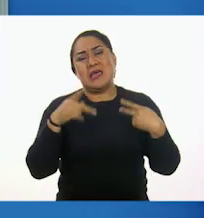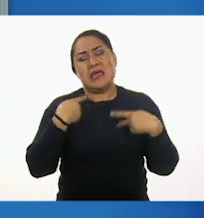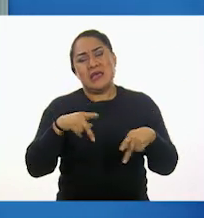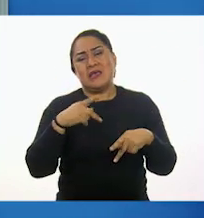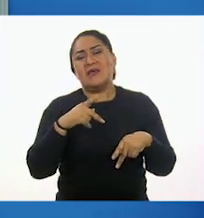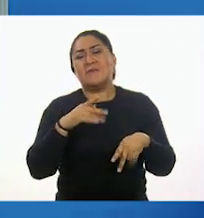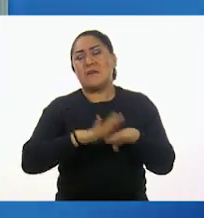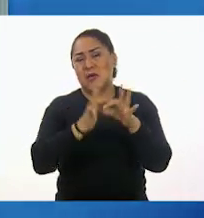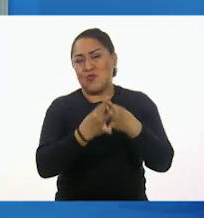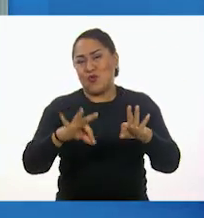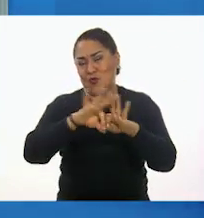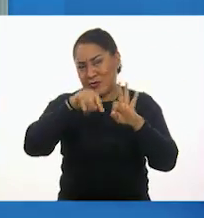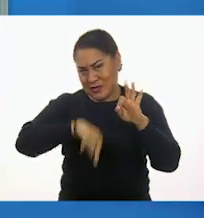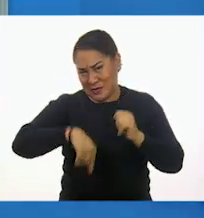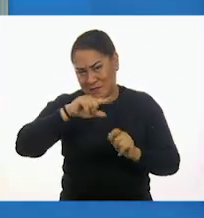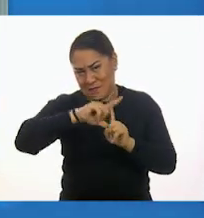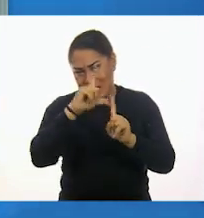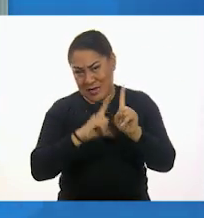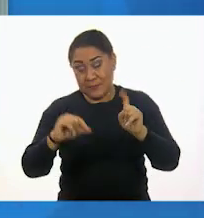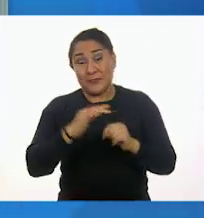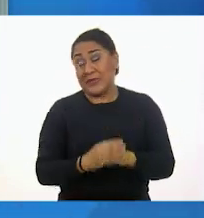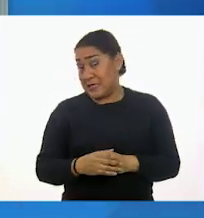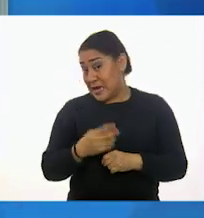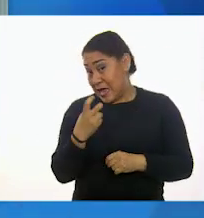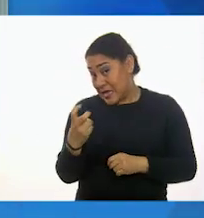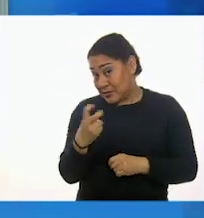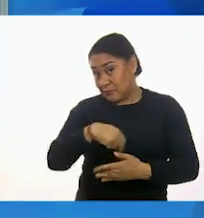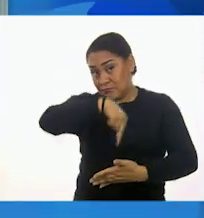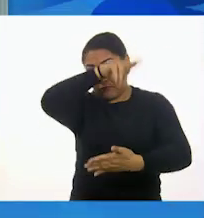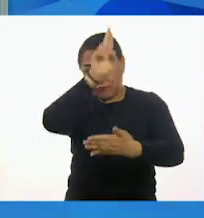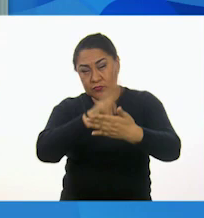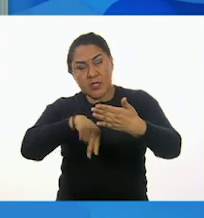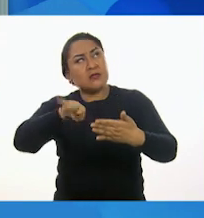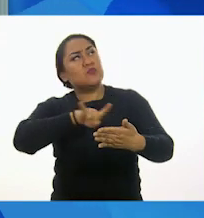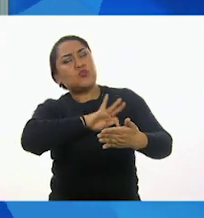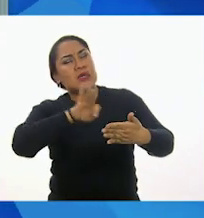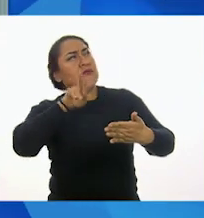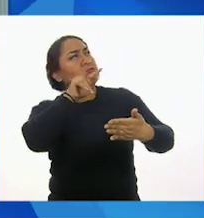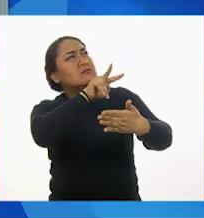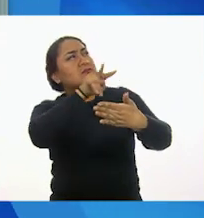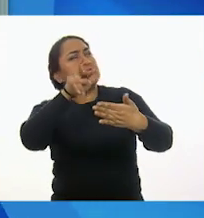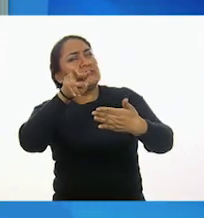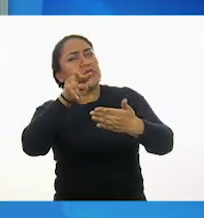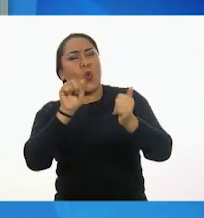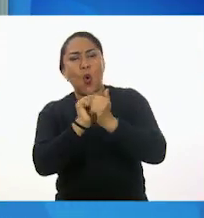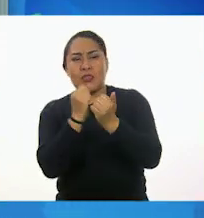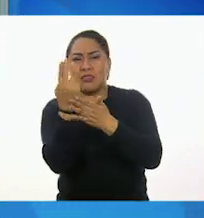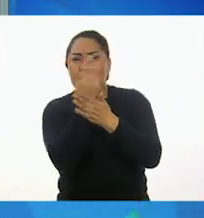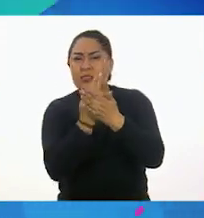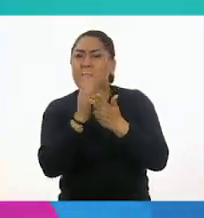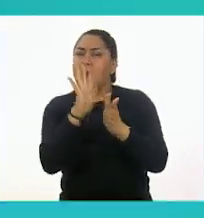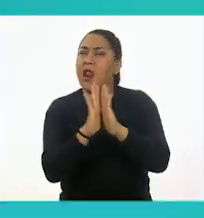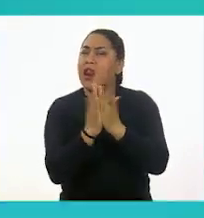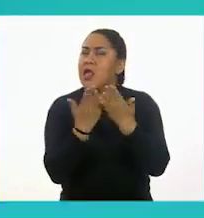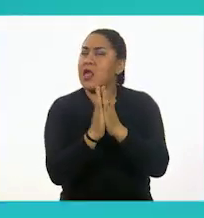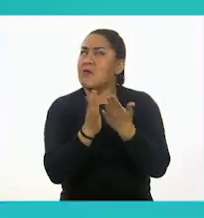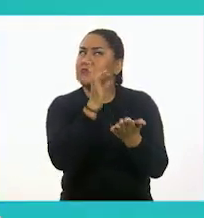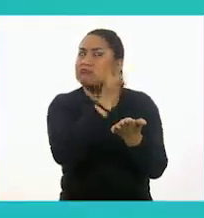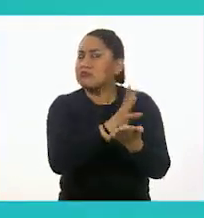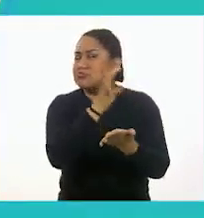nuestro país. Estos murales pueden leerse como si se trataran de libros con dibujos.